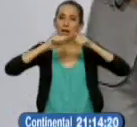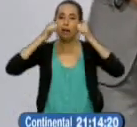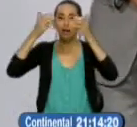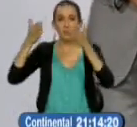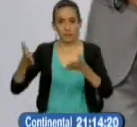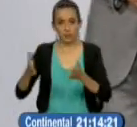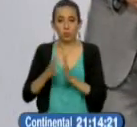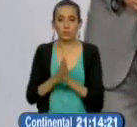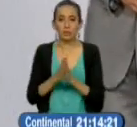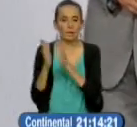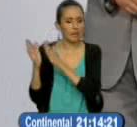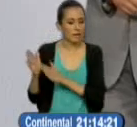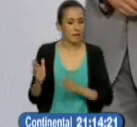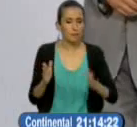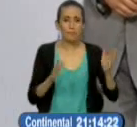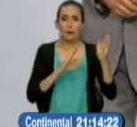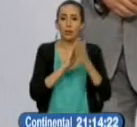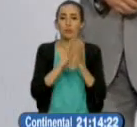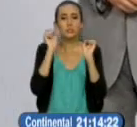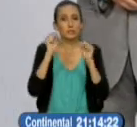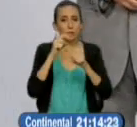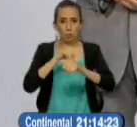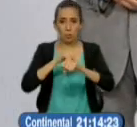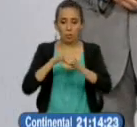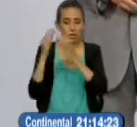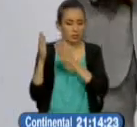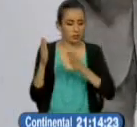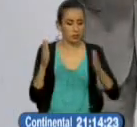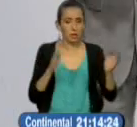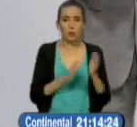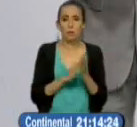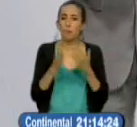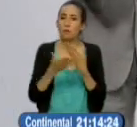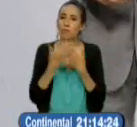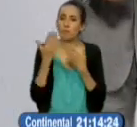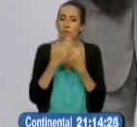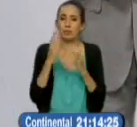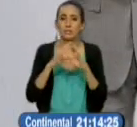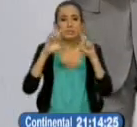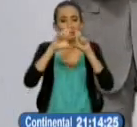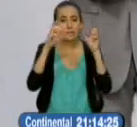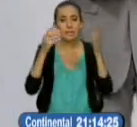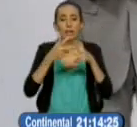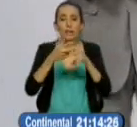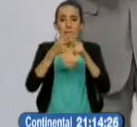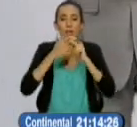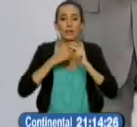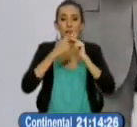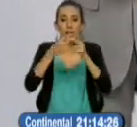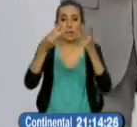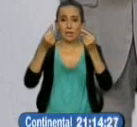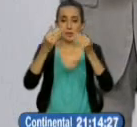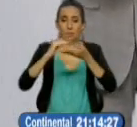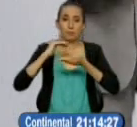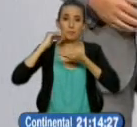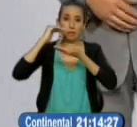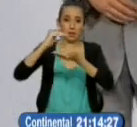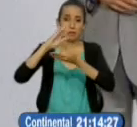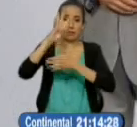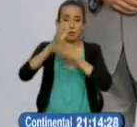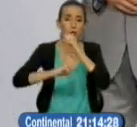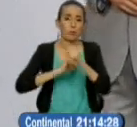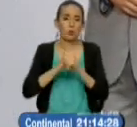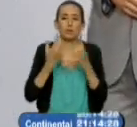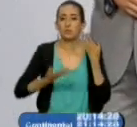y plazos ventajosos con respecto a la oferta crediticia a nivel nacional. El monto global que el banco destinará durante los próximos 4